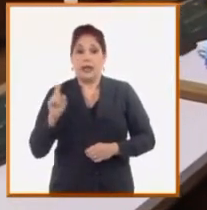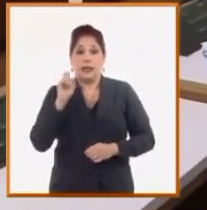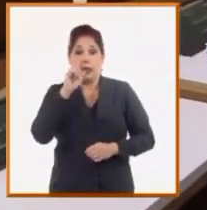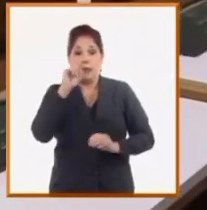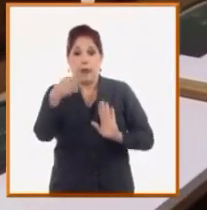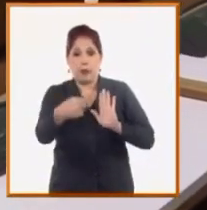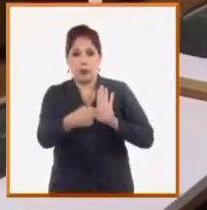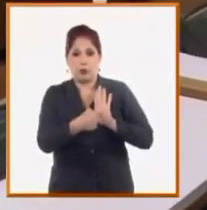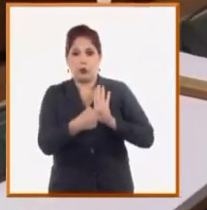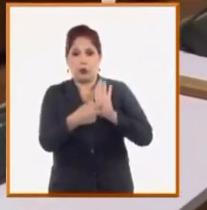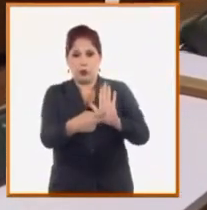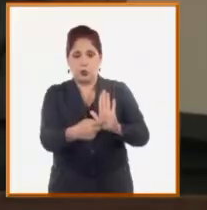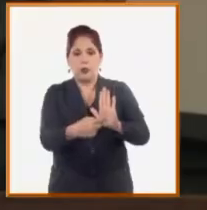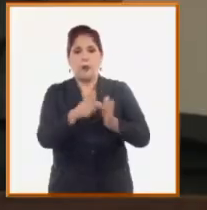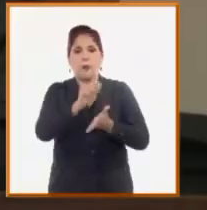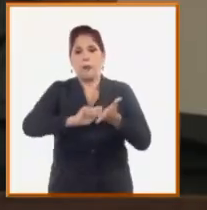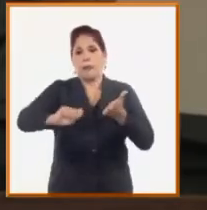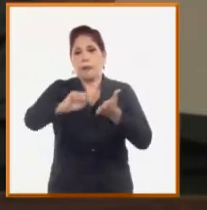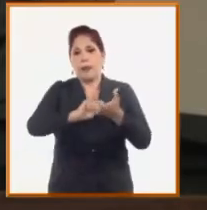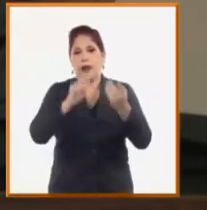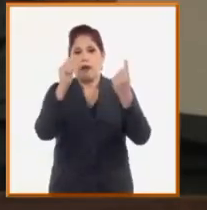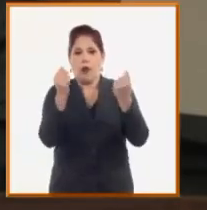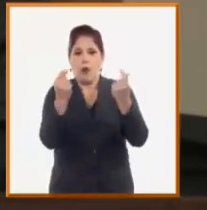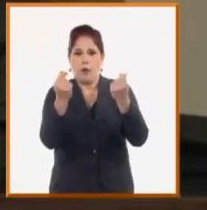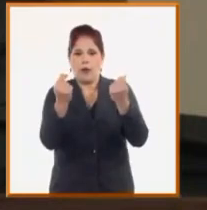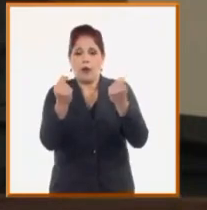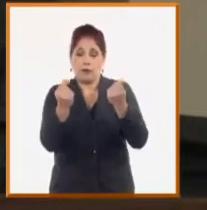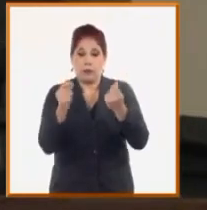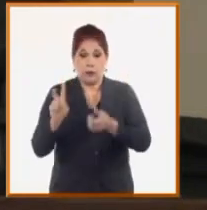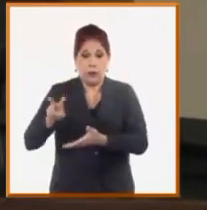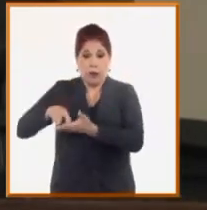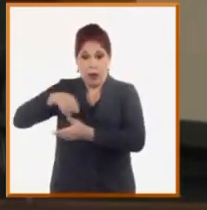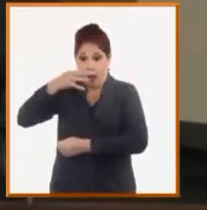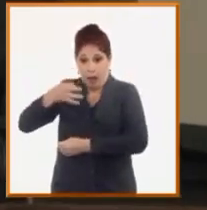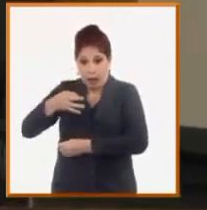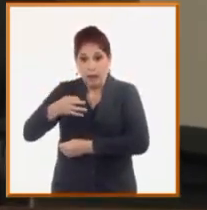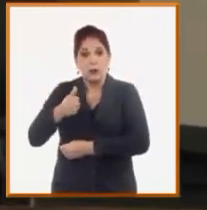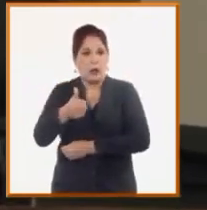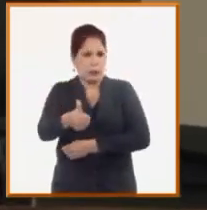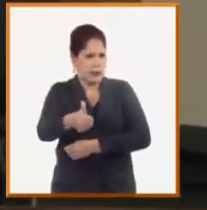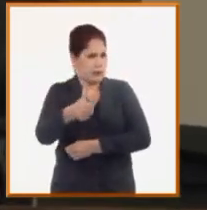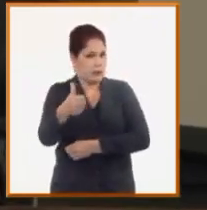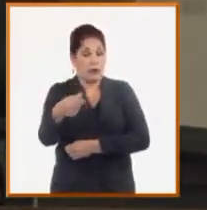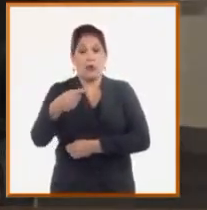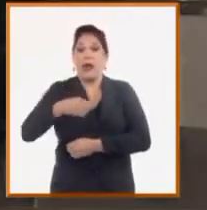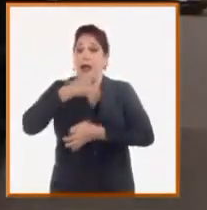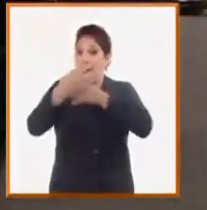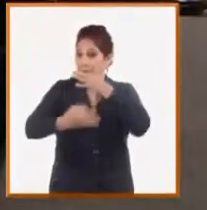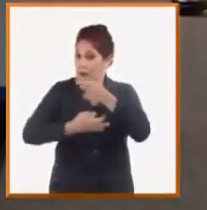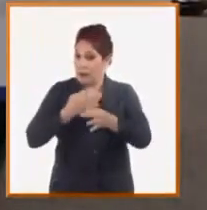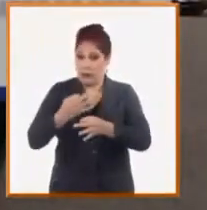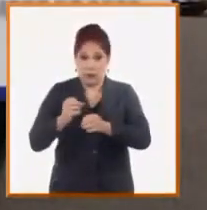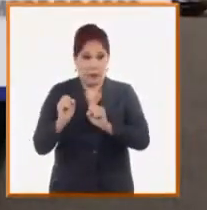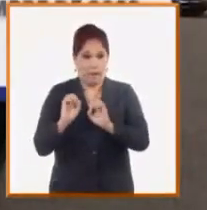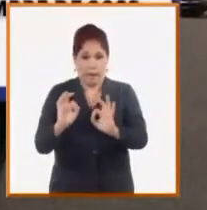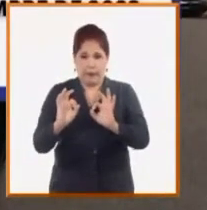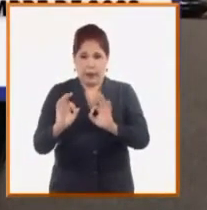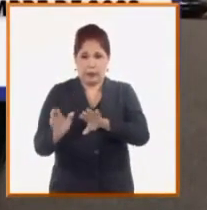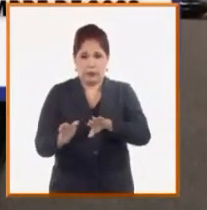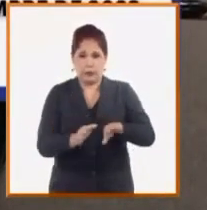punto del plan de la economía, con las intervenciones de ustedes y esta magistral intervención del presidente.